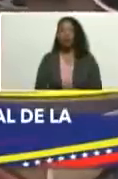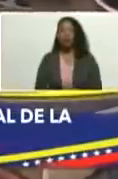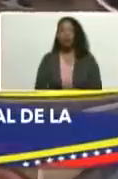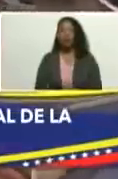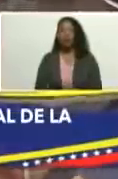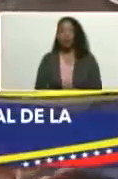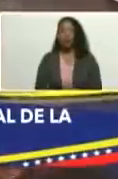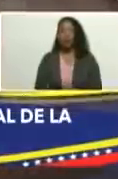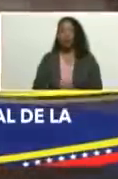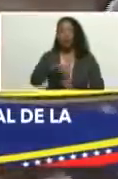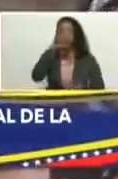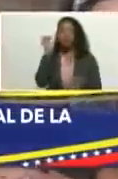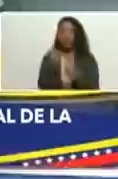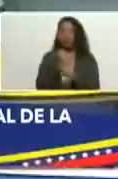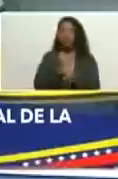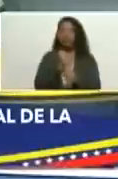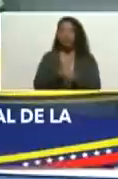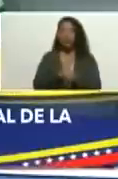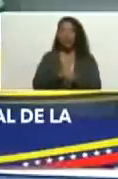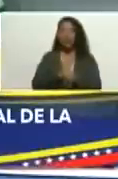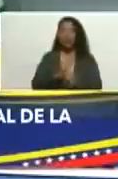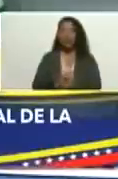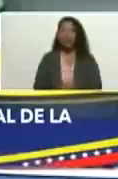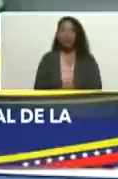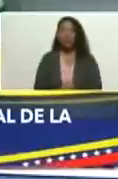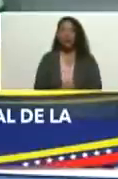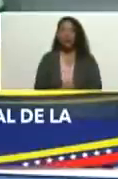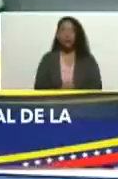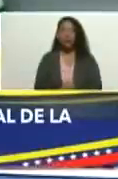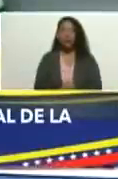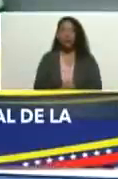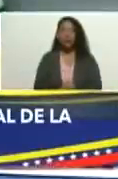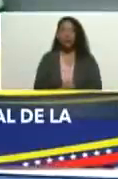Sindicato de Trabajadores de Alucasa,